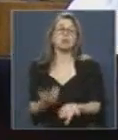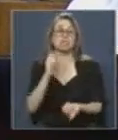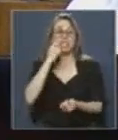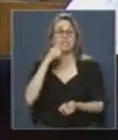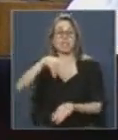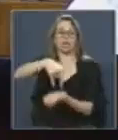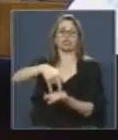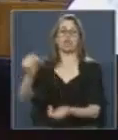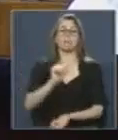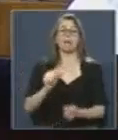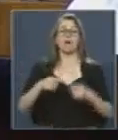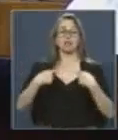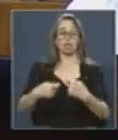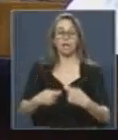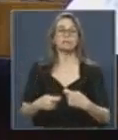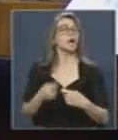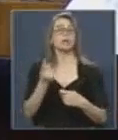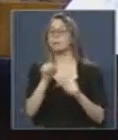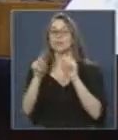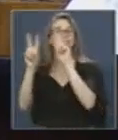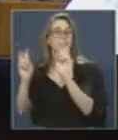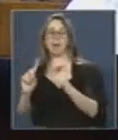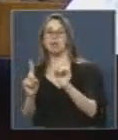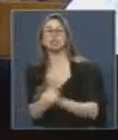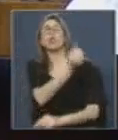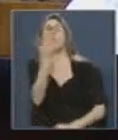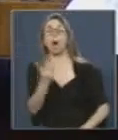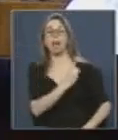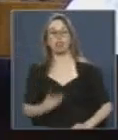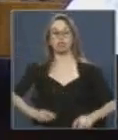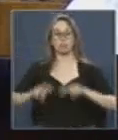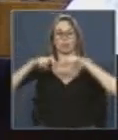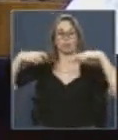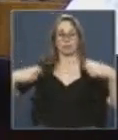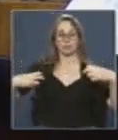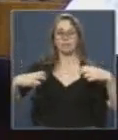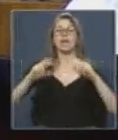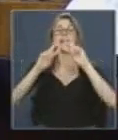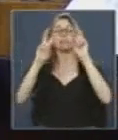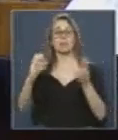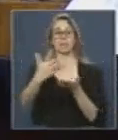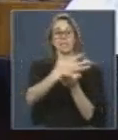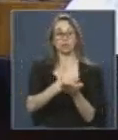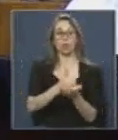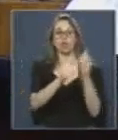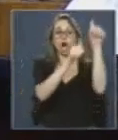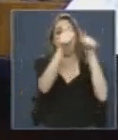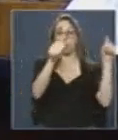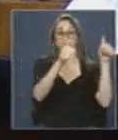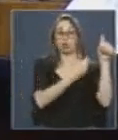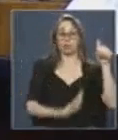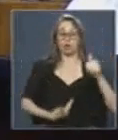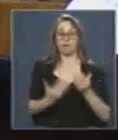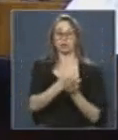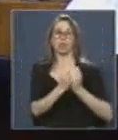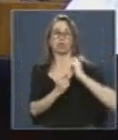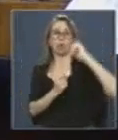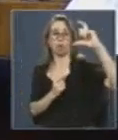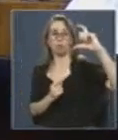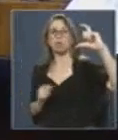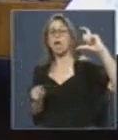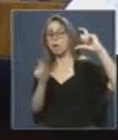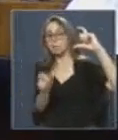la distancia entre la ciudadanía y sus autoridades. Distancia que por efecto de un reajuste